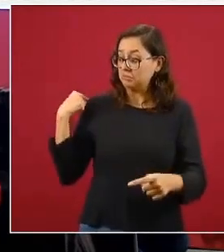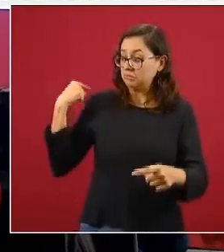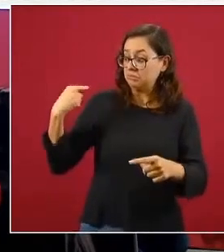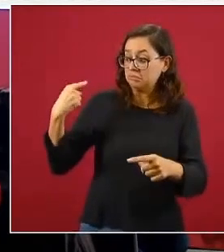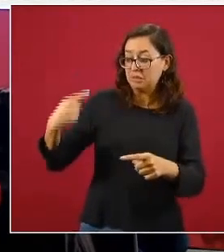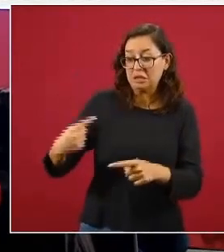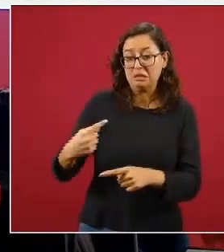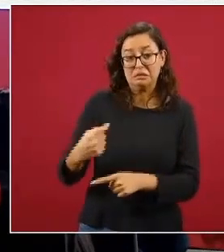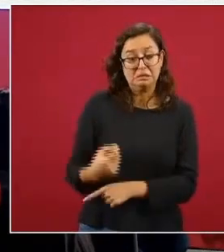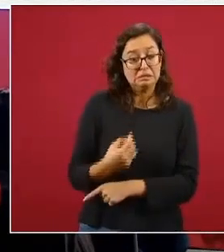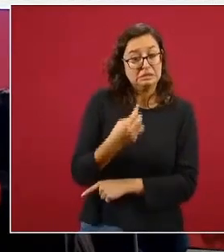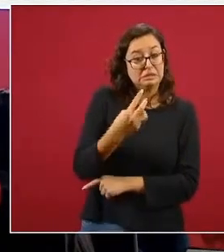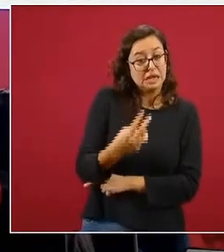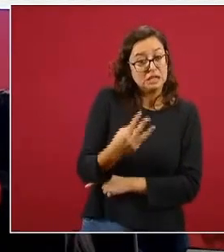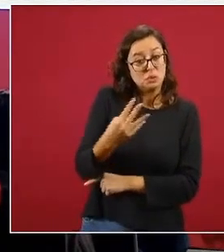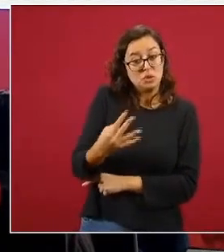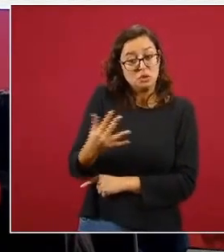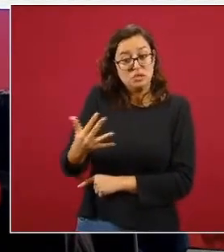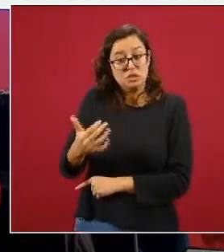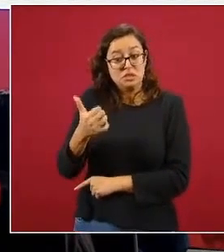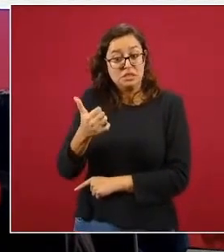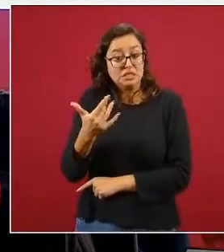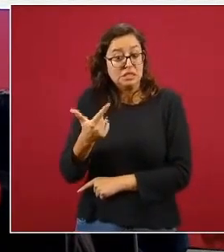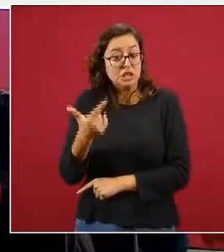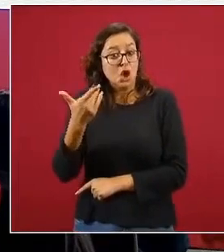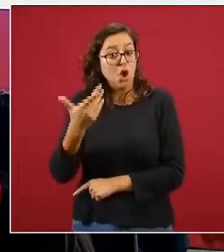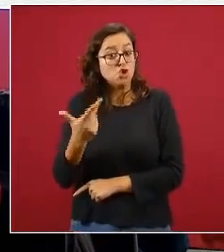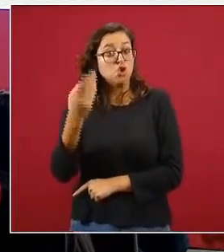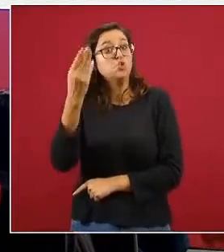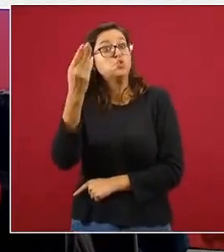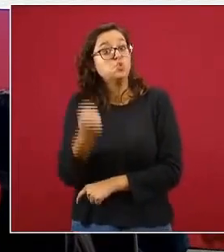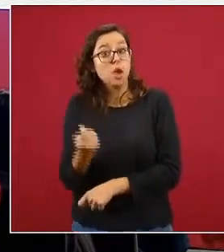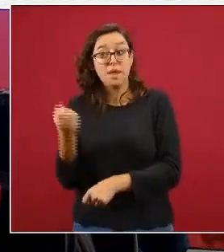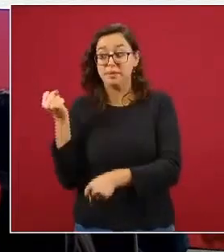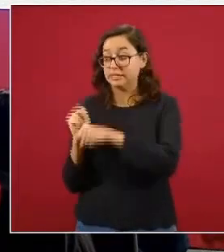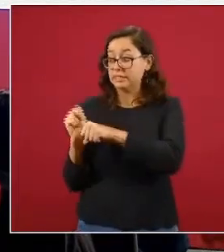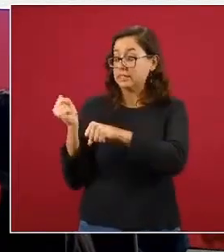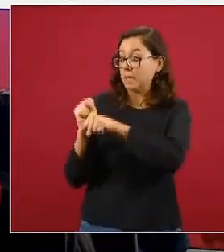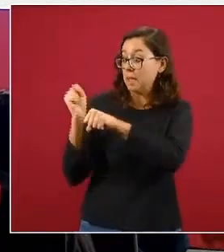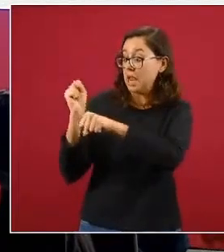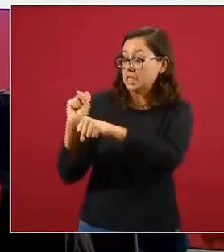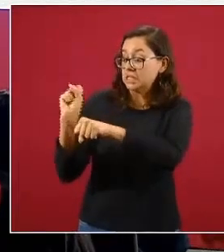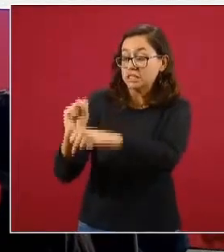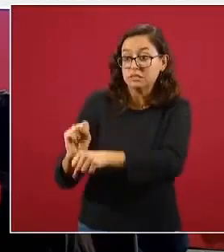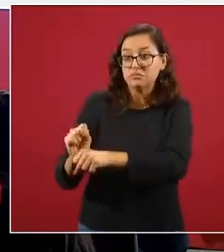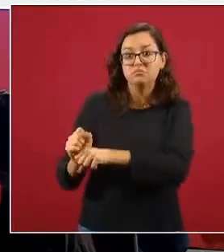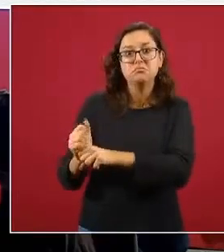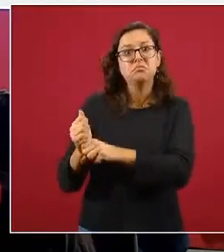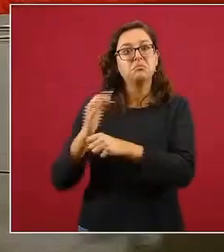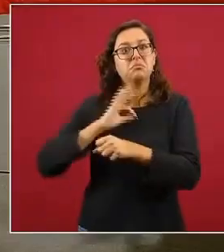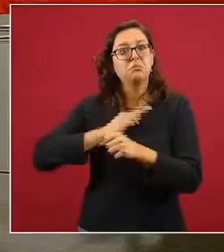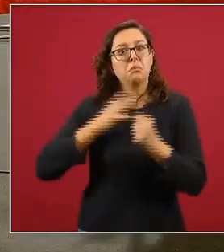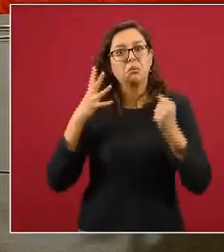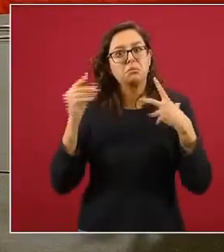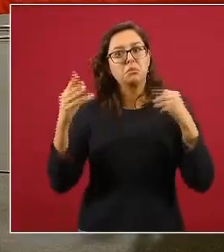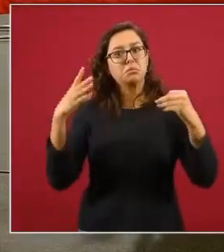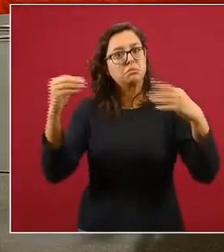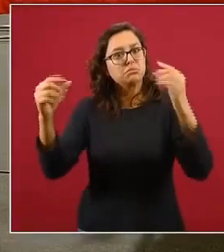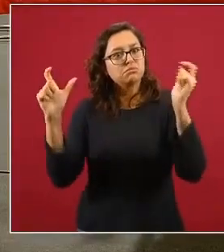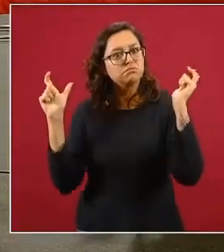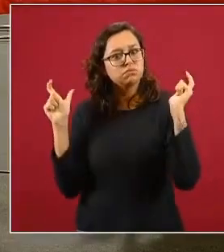o 5, algunas hasta 9 semanas de descenso continuo en la cantidad de personas enfermas por